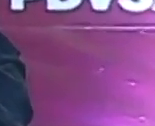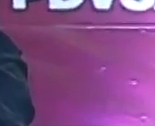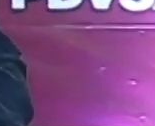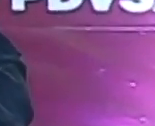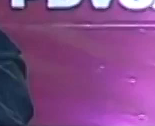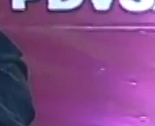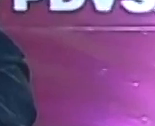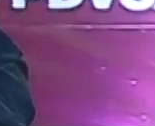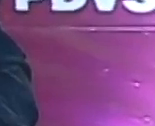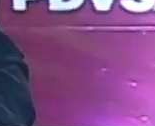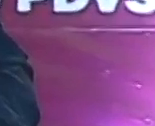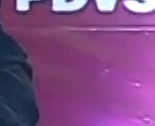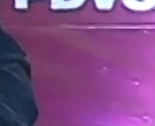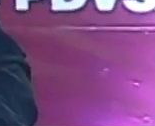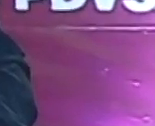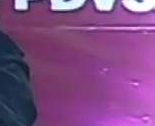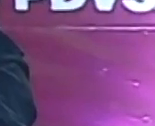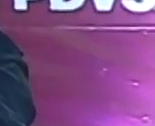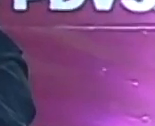Quiero